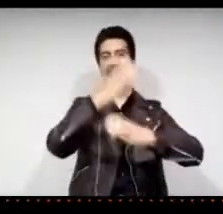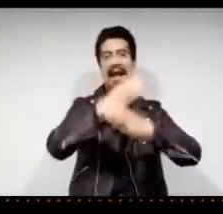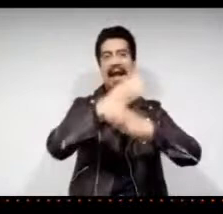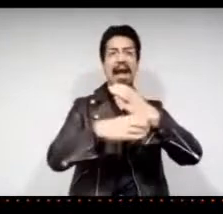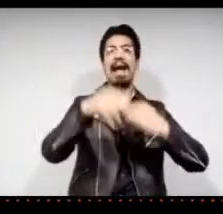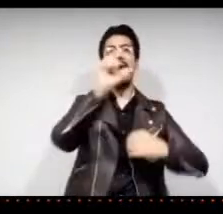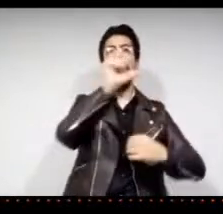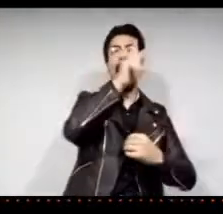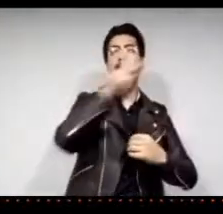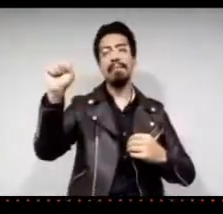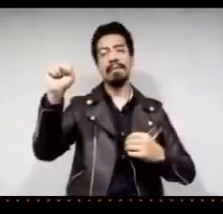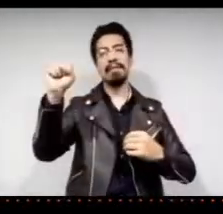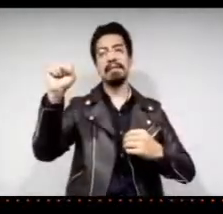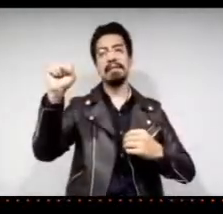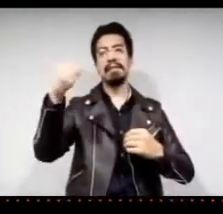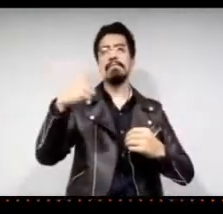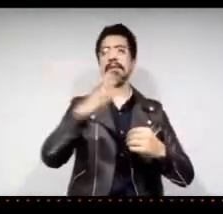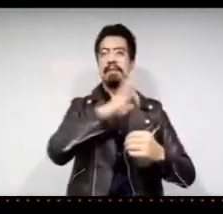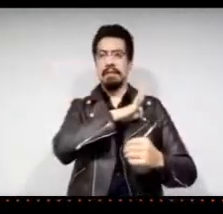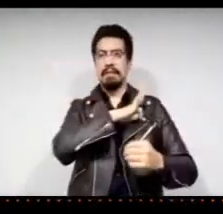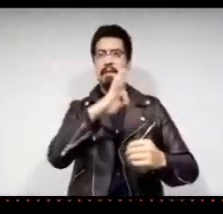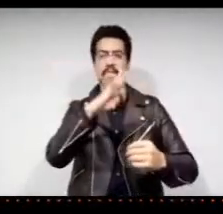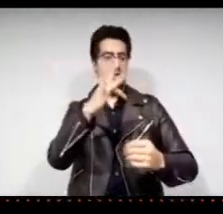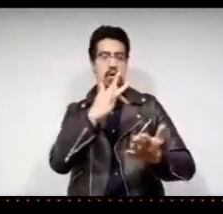han surgido, permiten